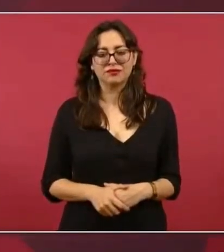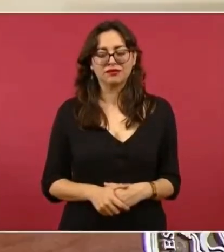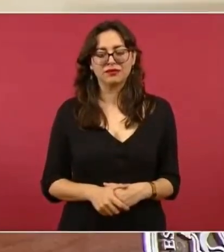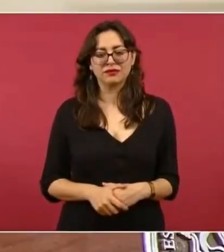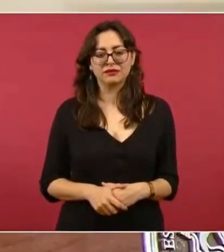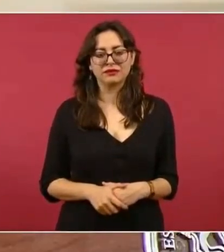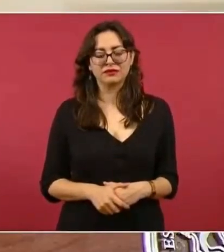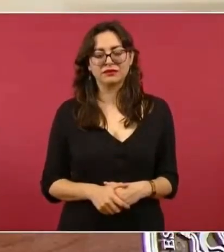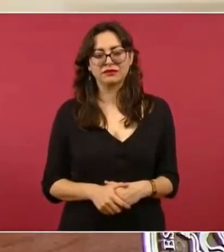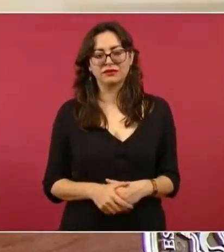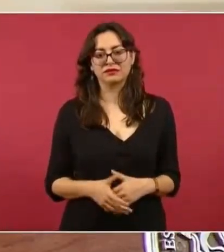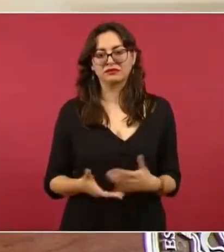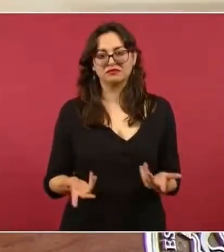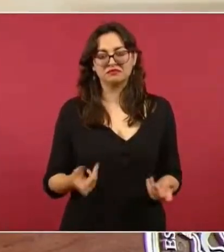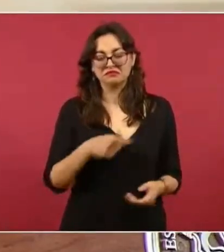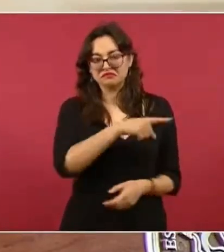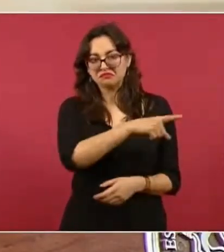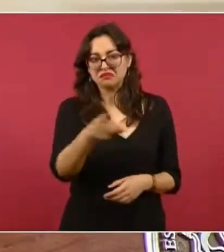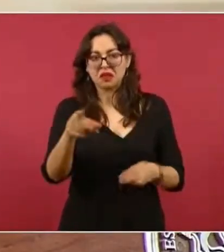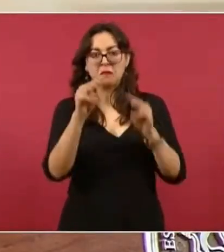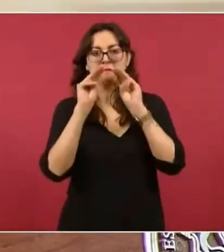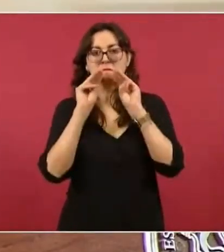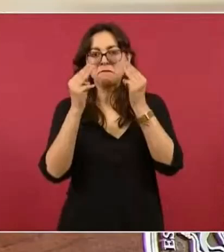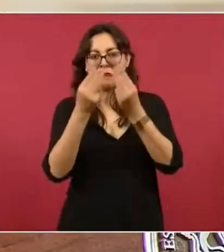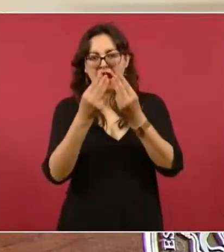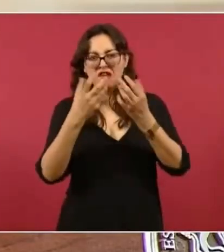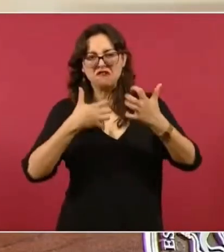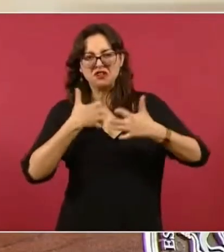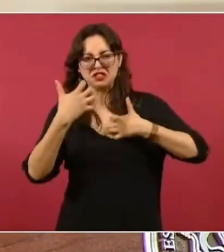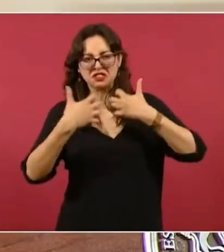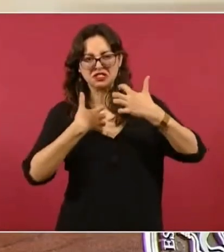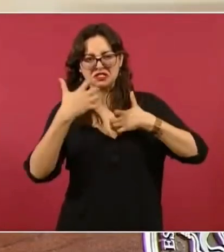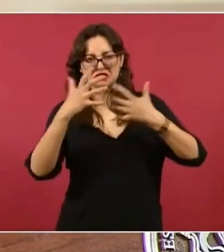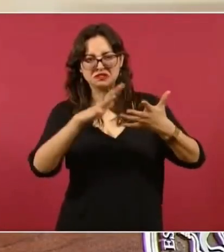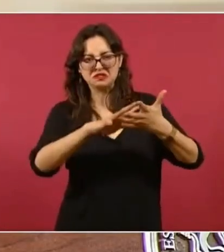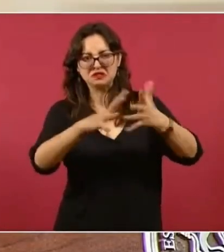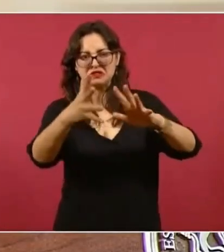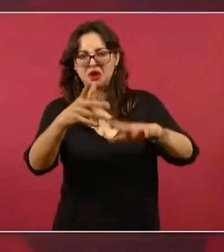queriendo enfrentar la violencia con la violencia,